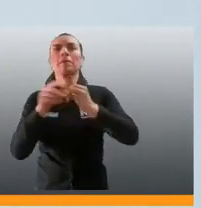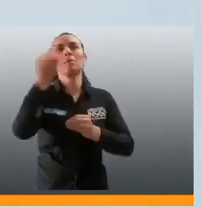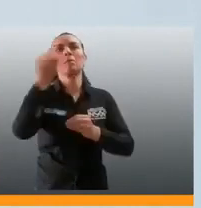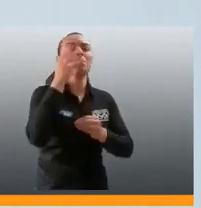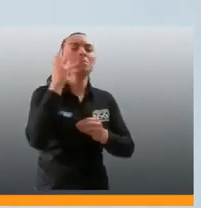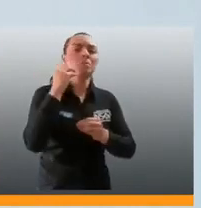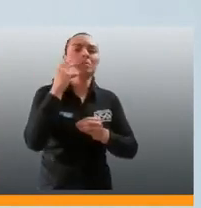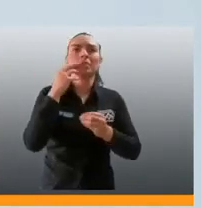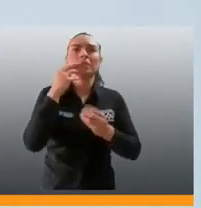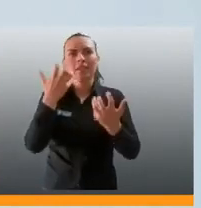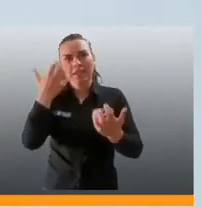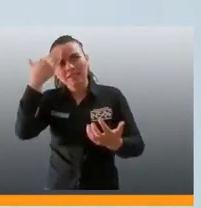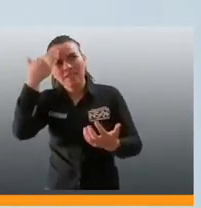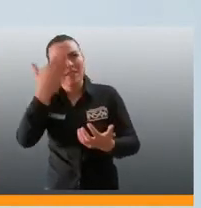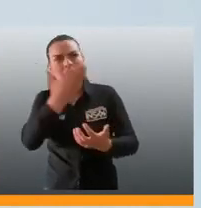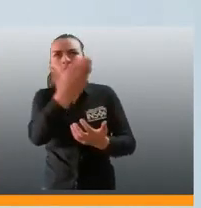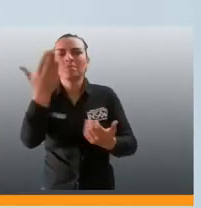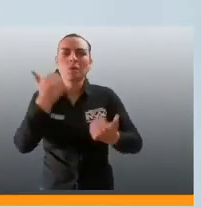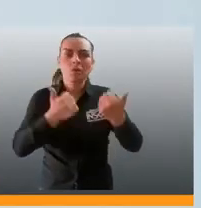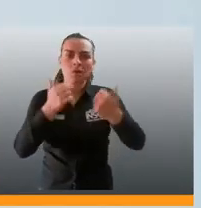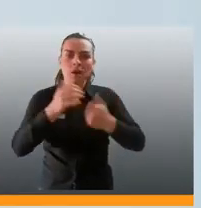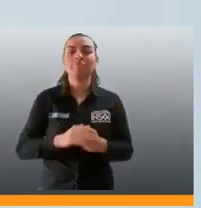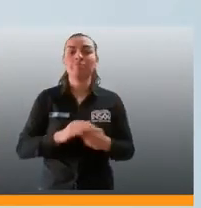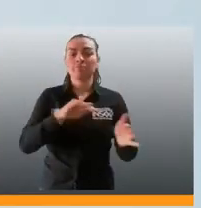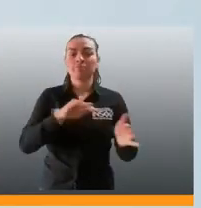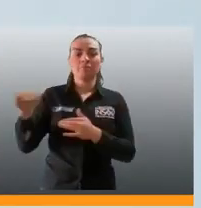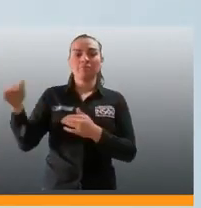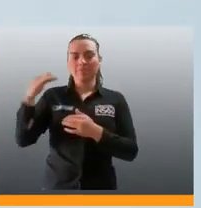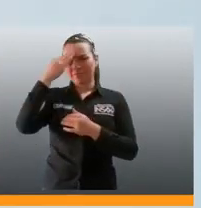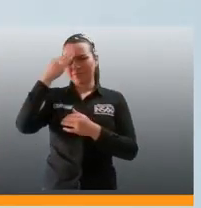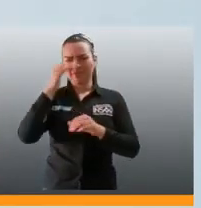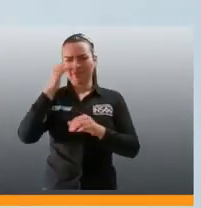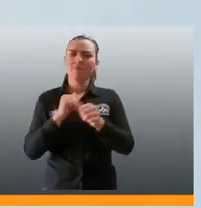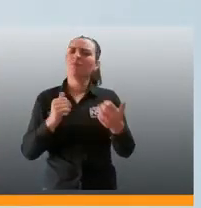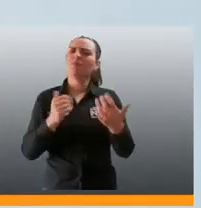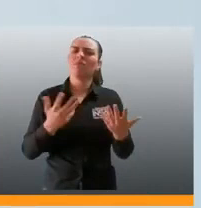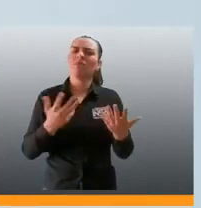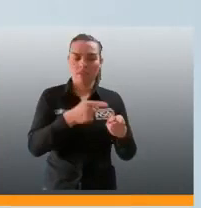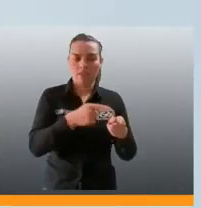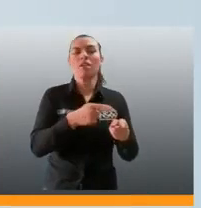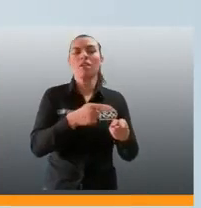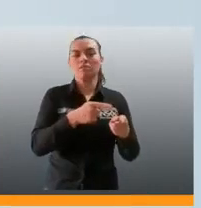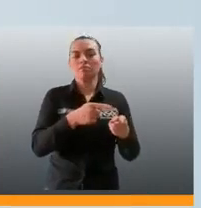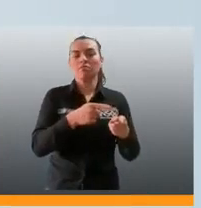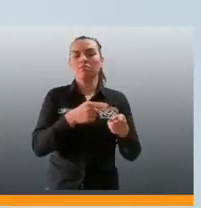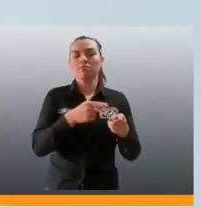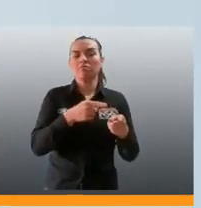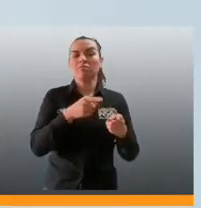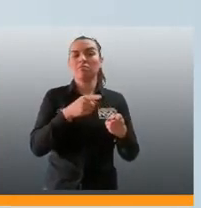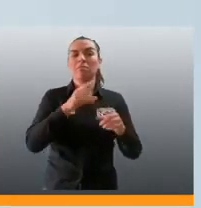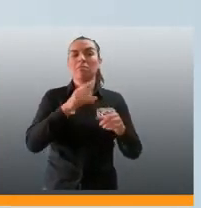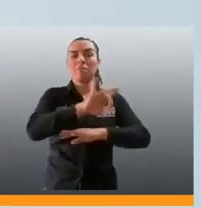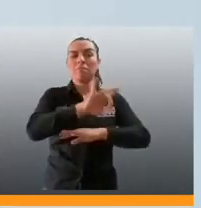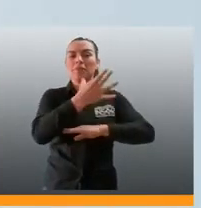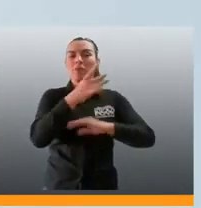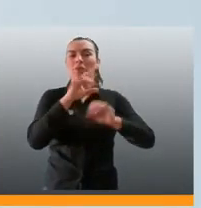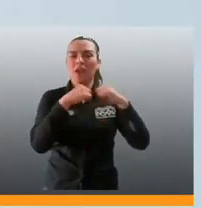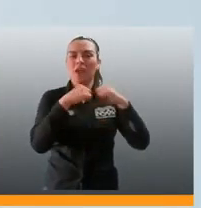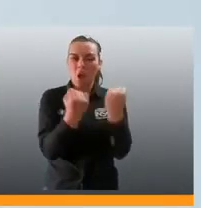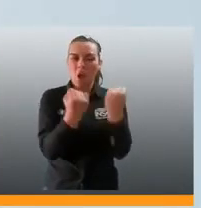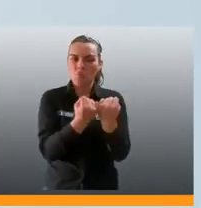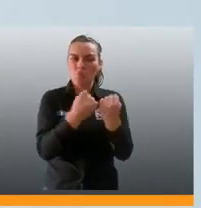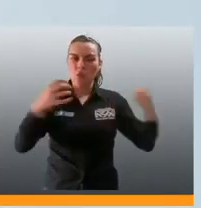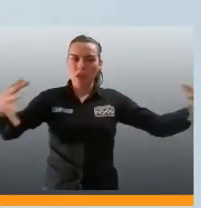las herramientas como Moodle o Classroom, que son las donde nosotros tenemos el gran consolidado de nuestras aulas virtuales, entonces